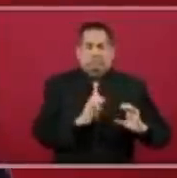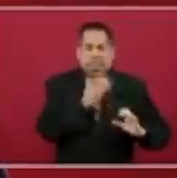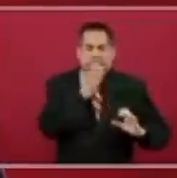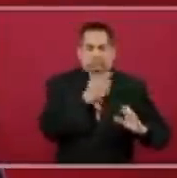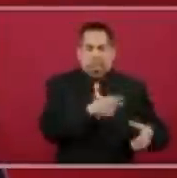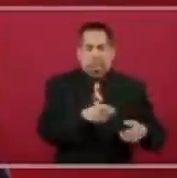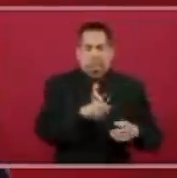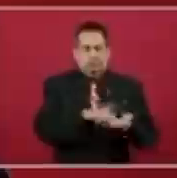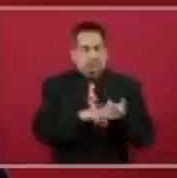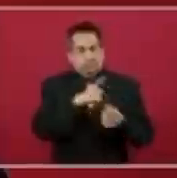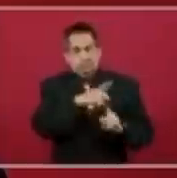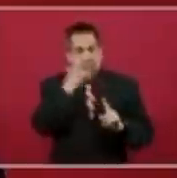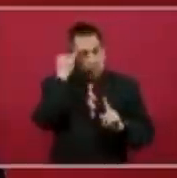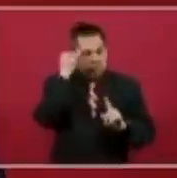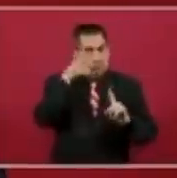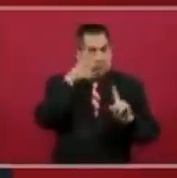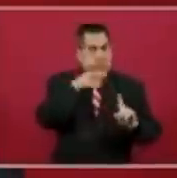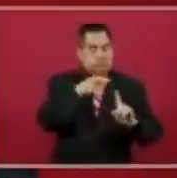una bandera